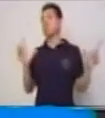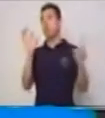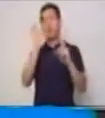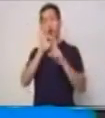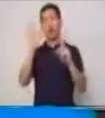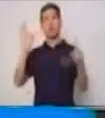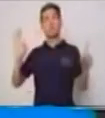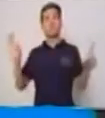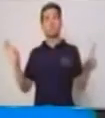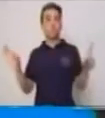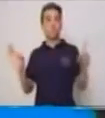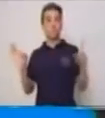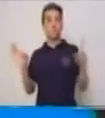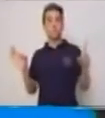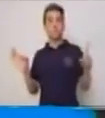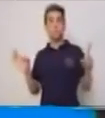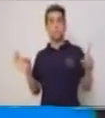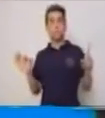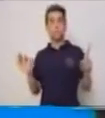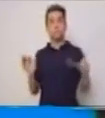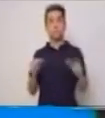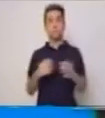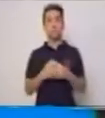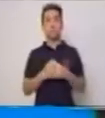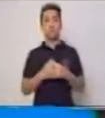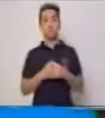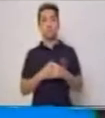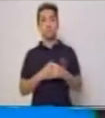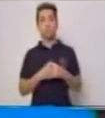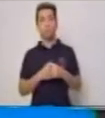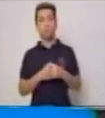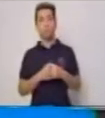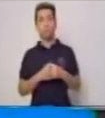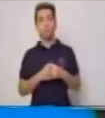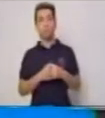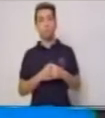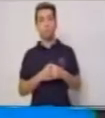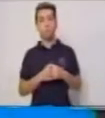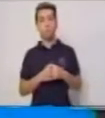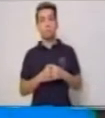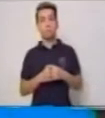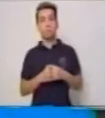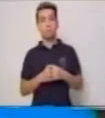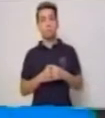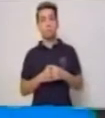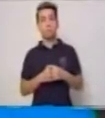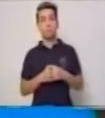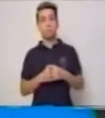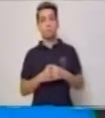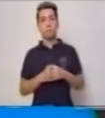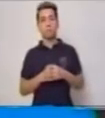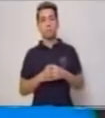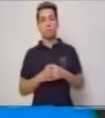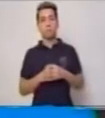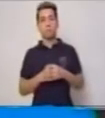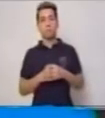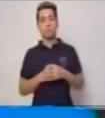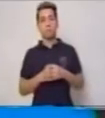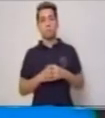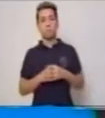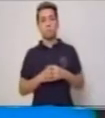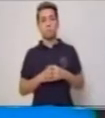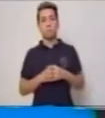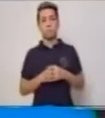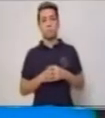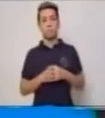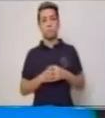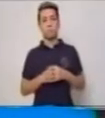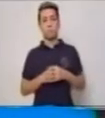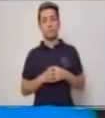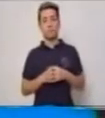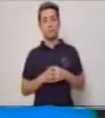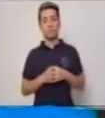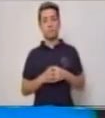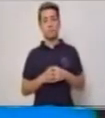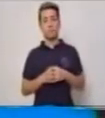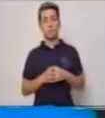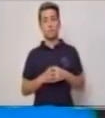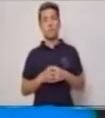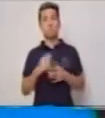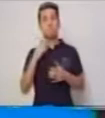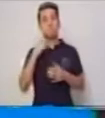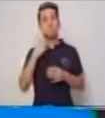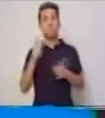proposiciones pueden ser el nexo, van a ser un nexo, es decir, que van a